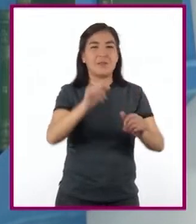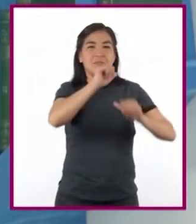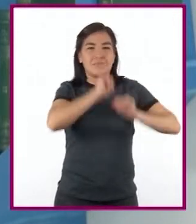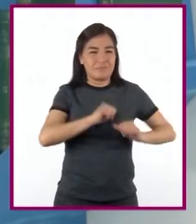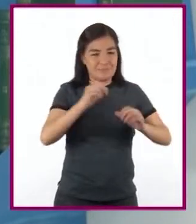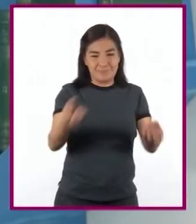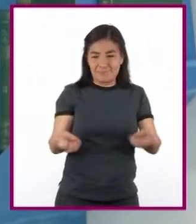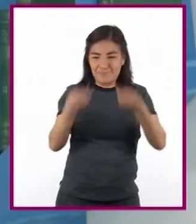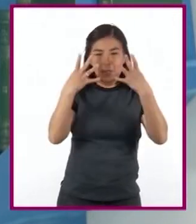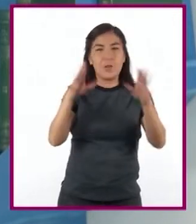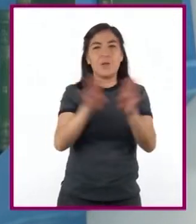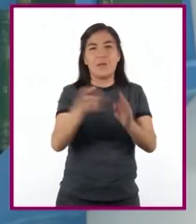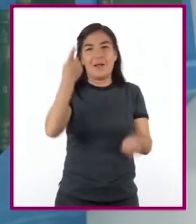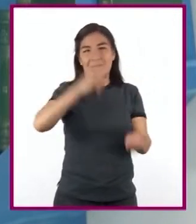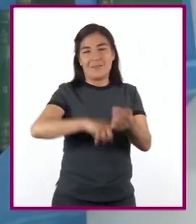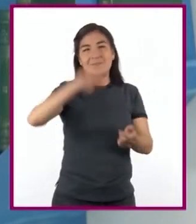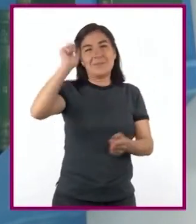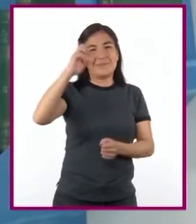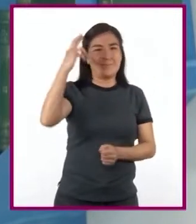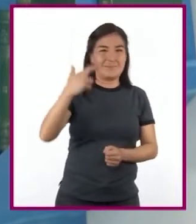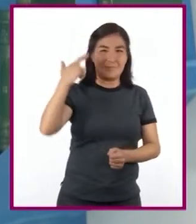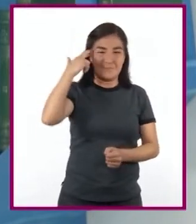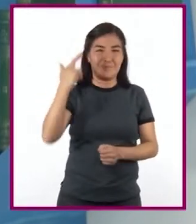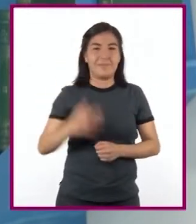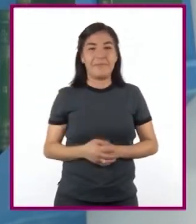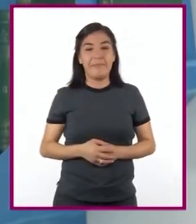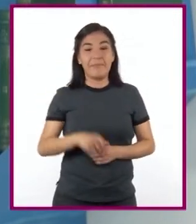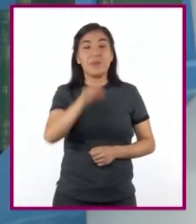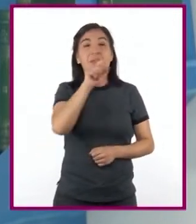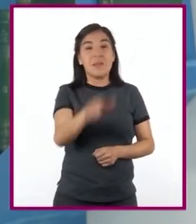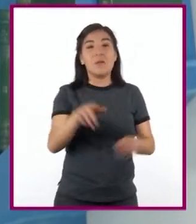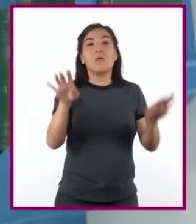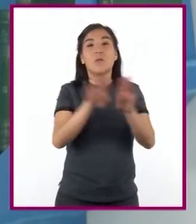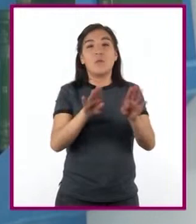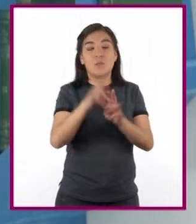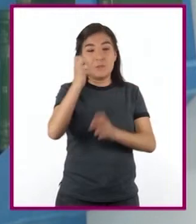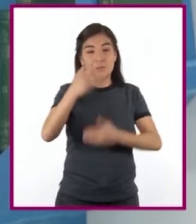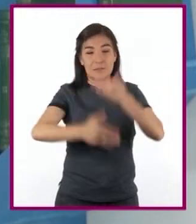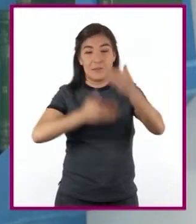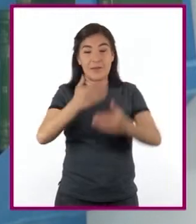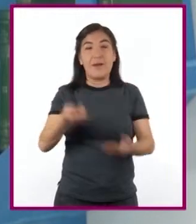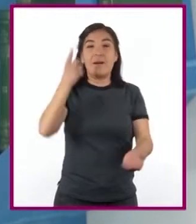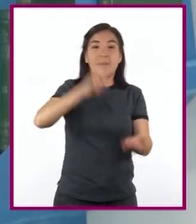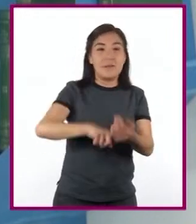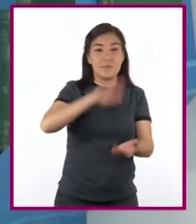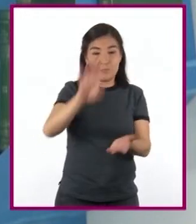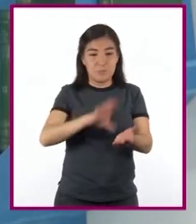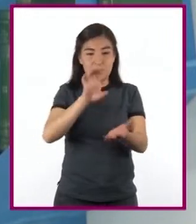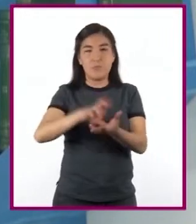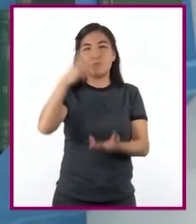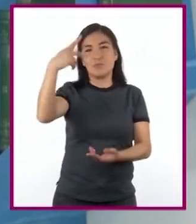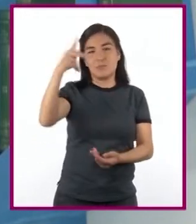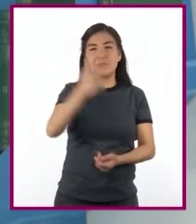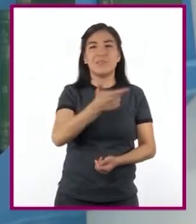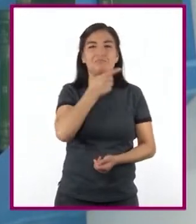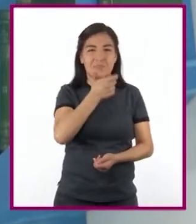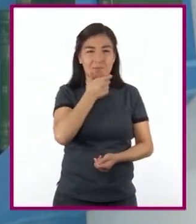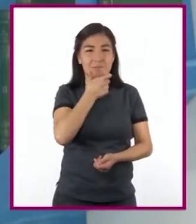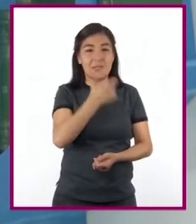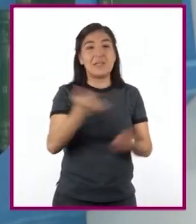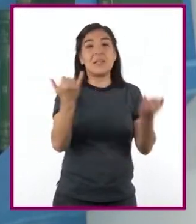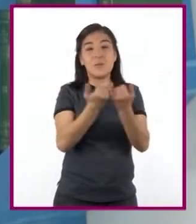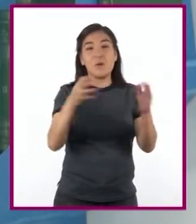limitada dentro del imperio, tal como de hecho poseían ya las colonias inglesas, y hacían